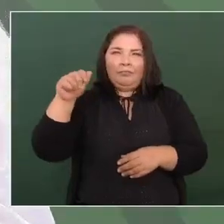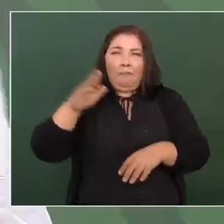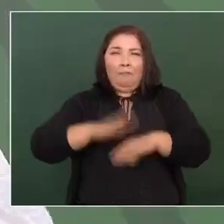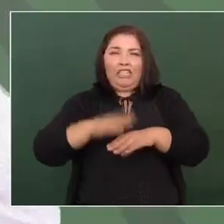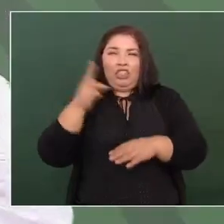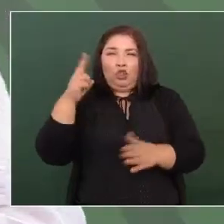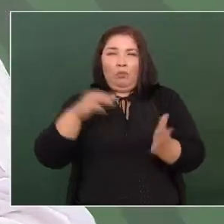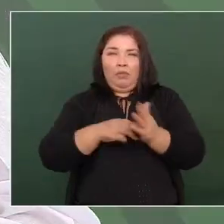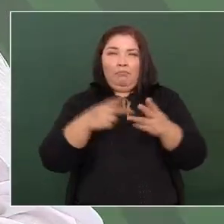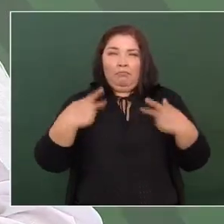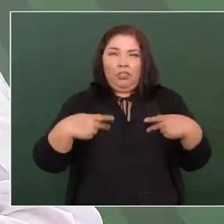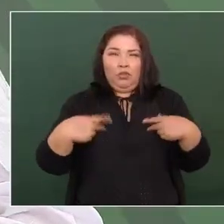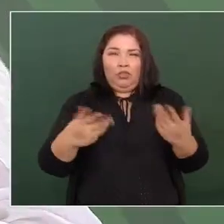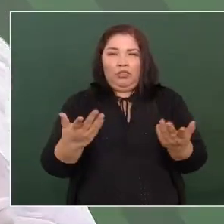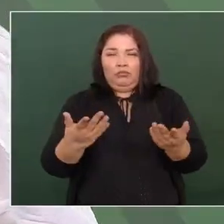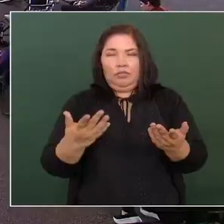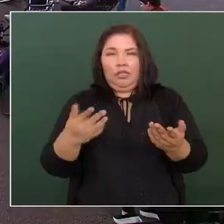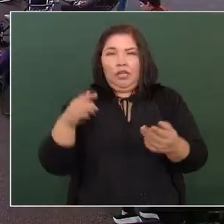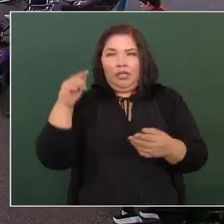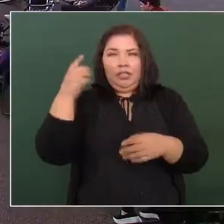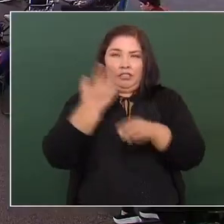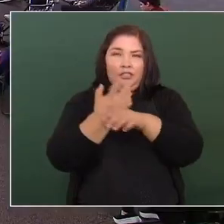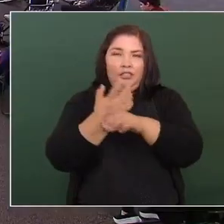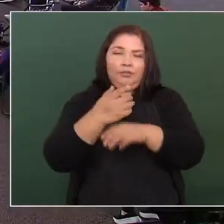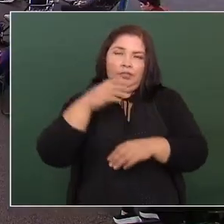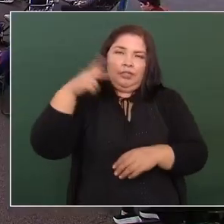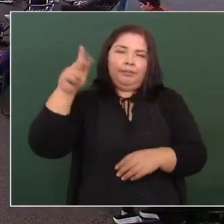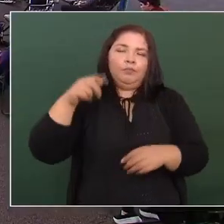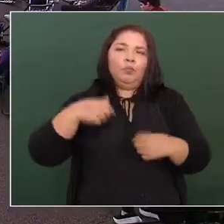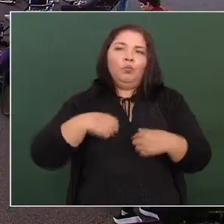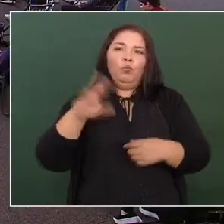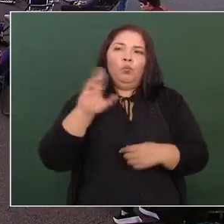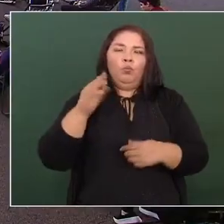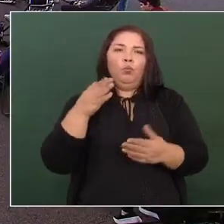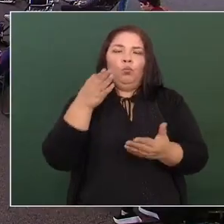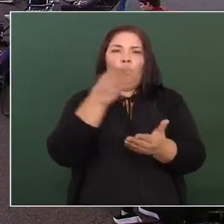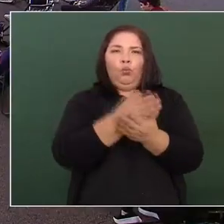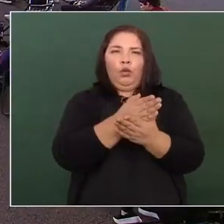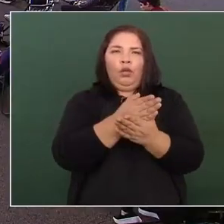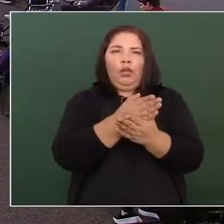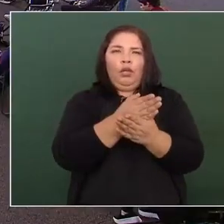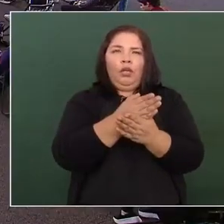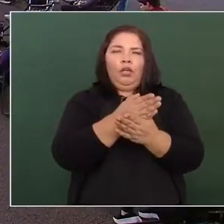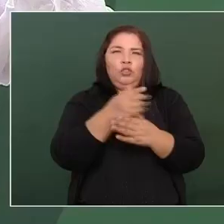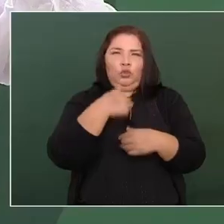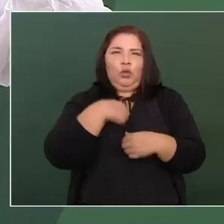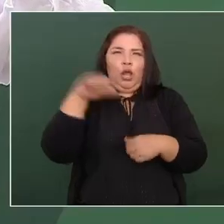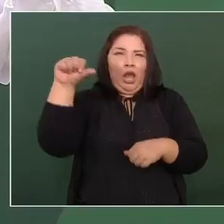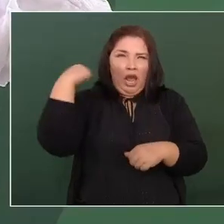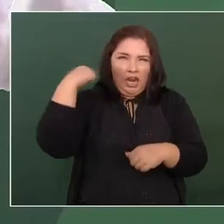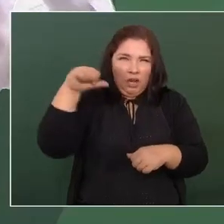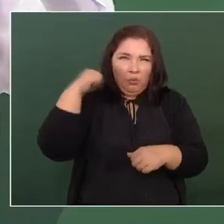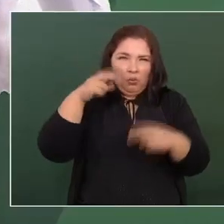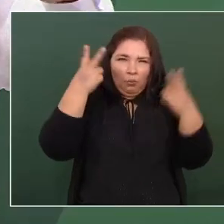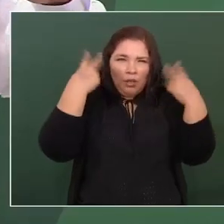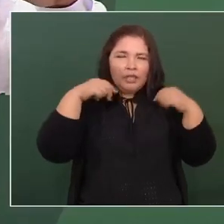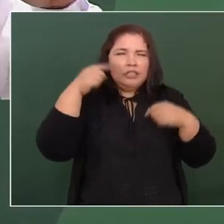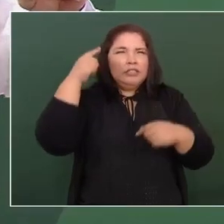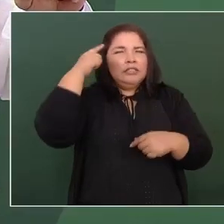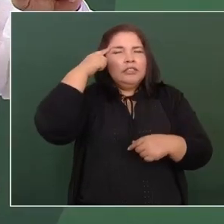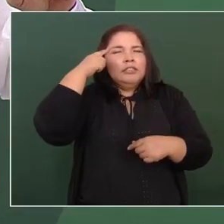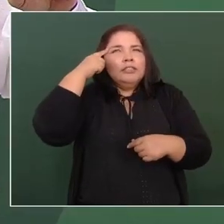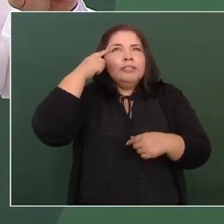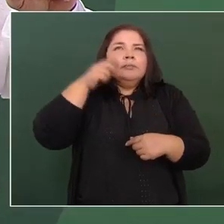Cuando iba yo ahí llegando, eso era lo que traía en mi cabeza, lo que me iba yo a